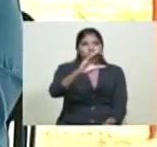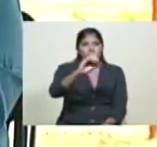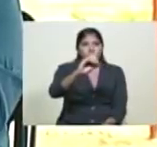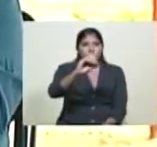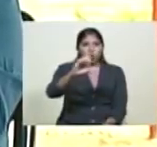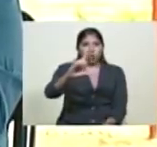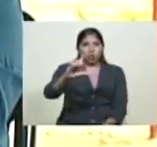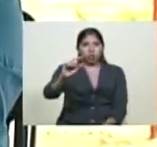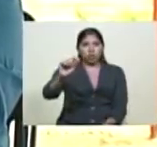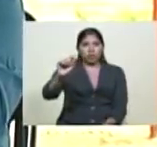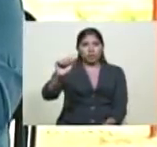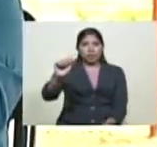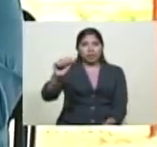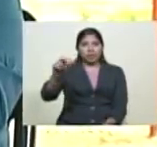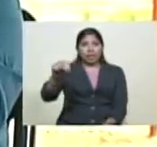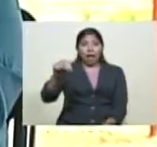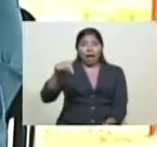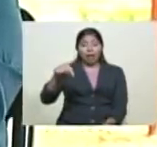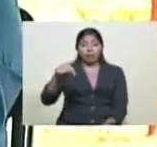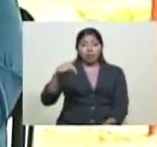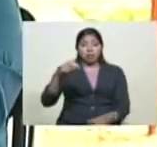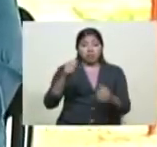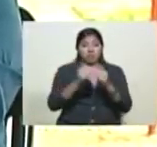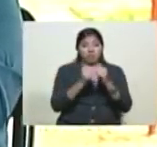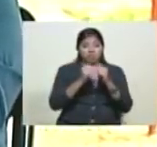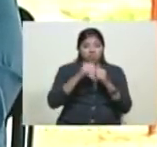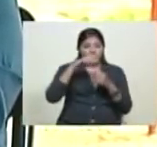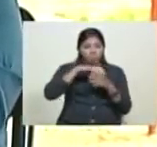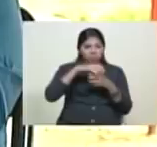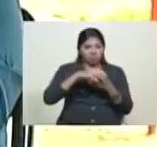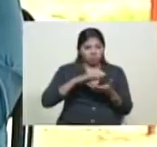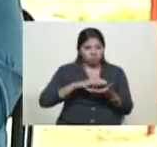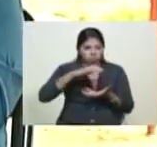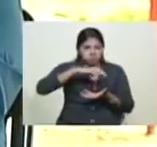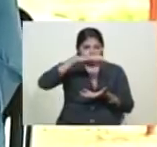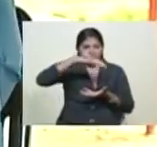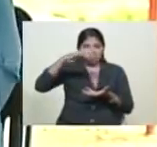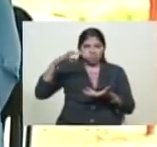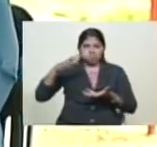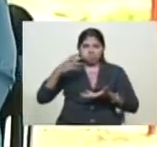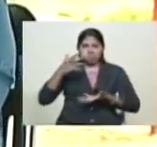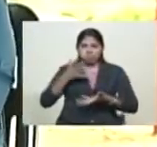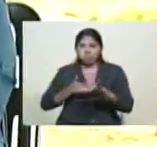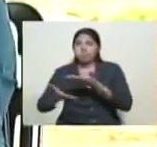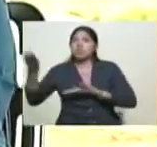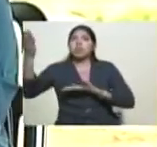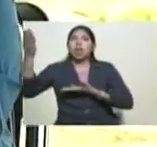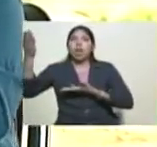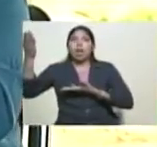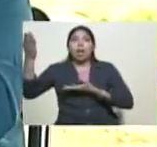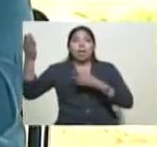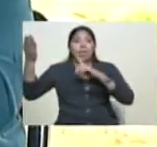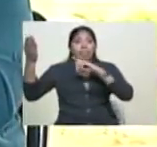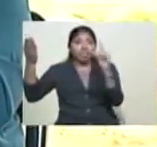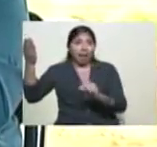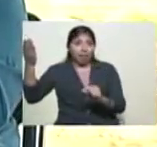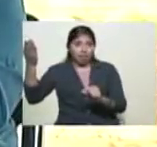que va a ser exportado desde Venezuela en su primer envío a Italia, la República